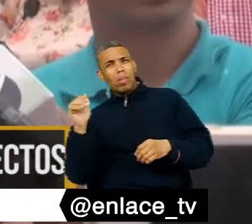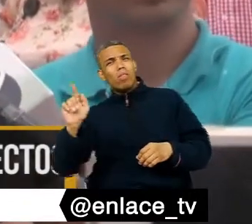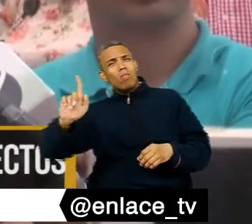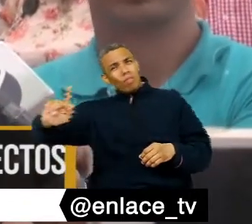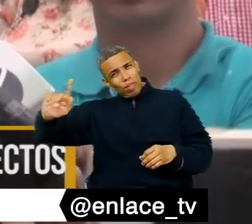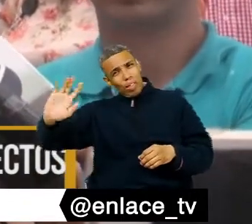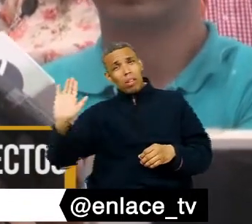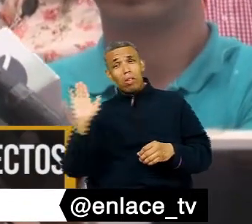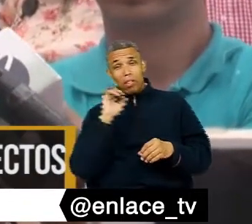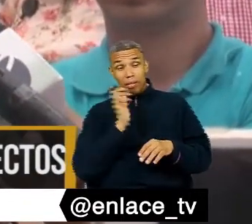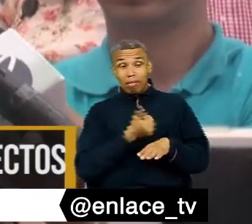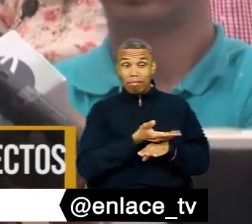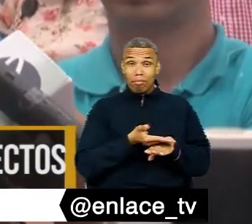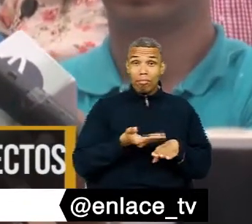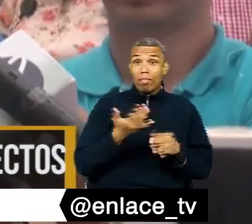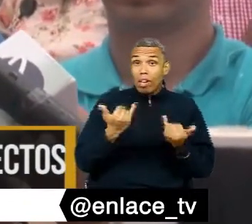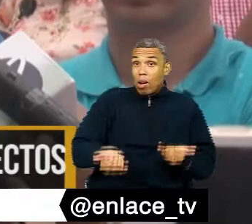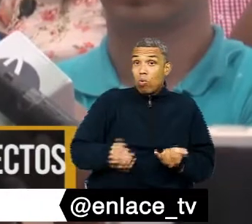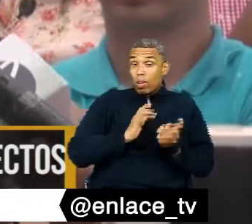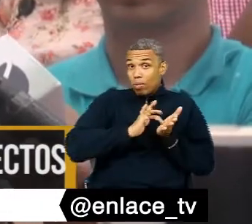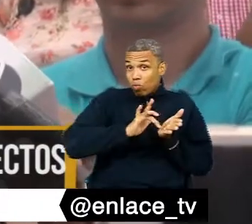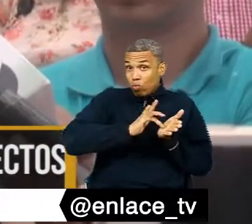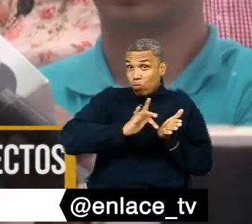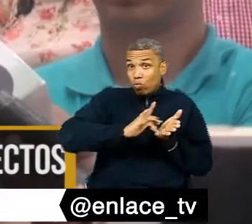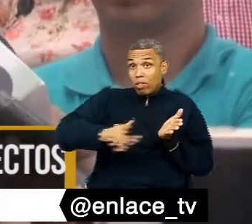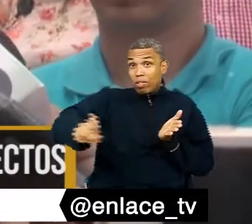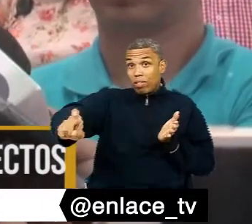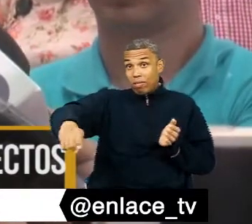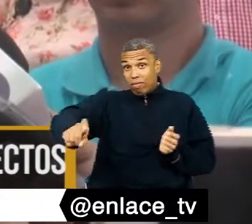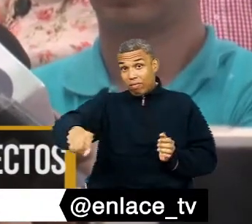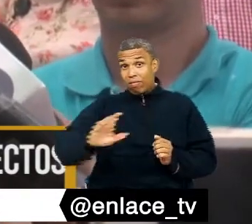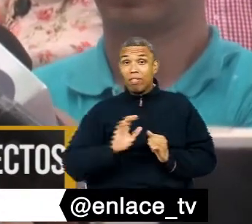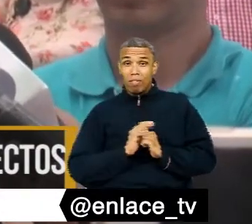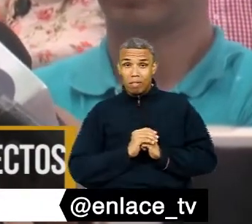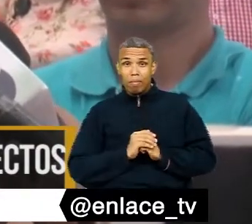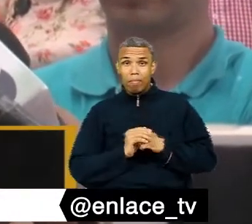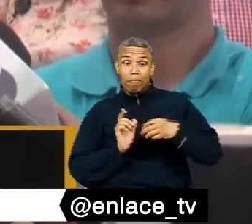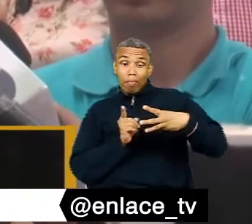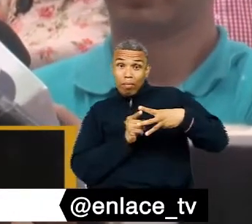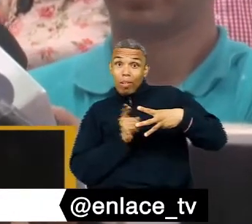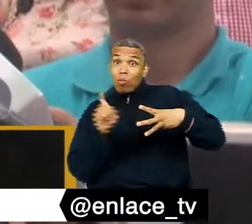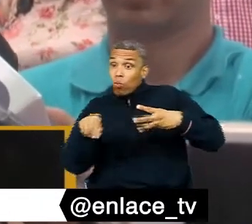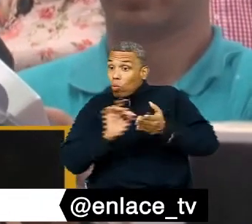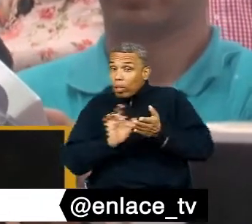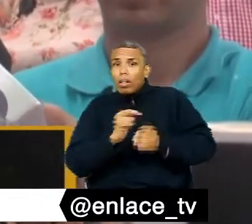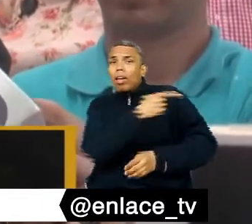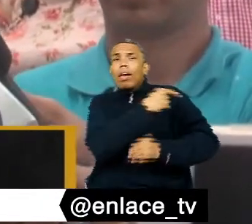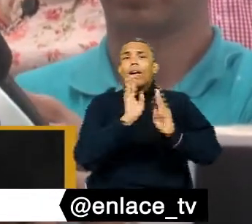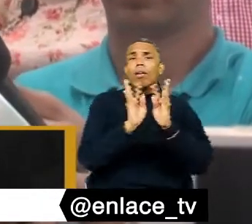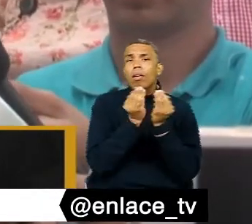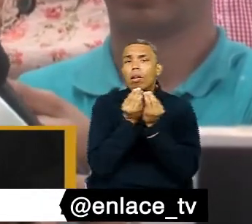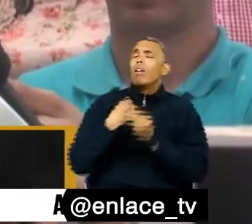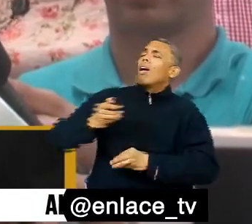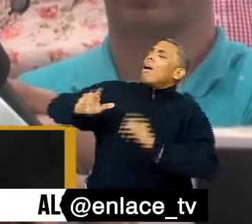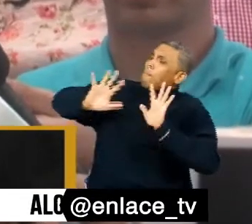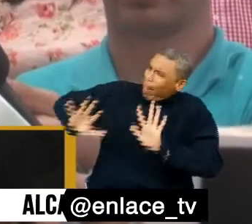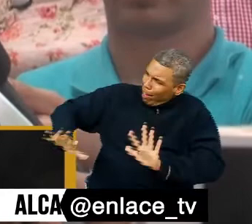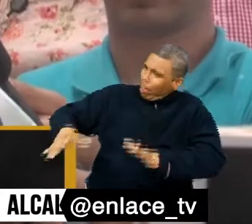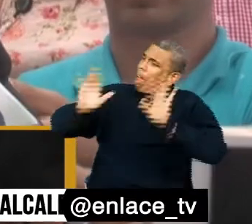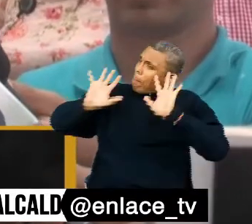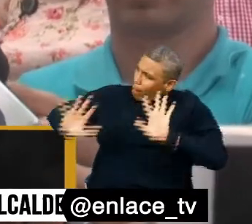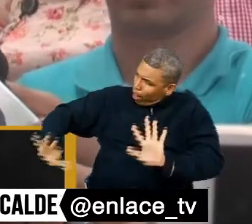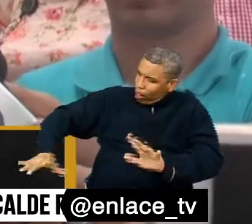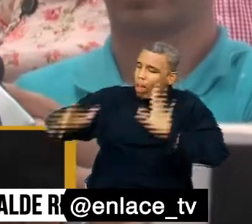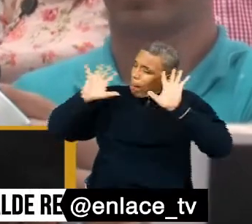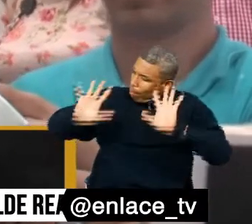Y hoy el hospital necesita ese equipamiento y en el Consejo no han aprobado la donación. Y ya están los equipos